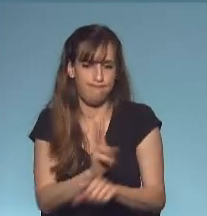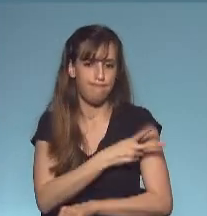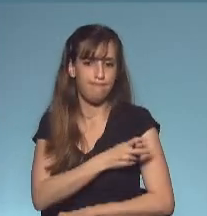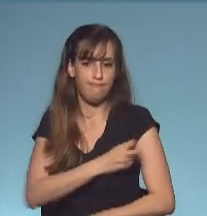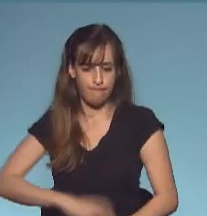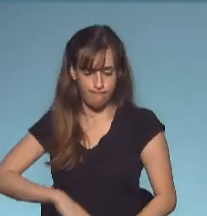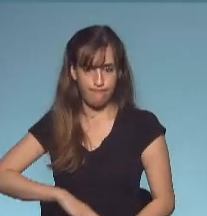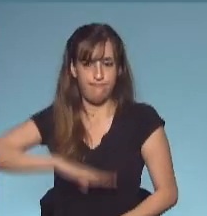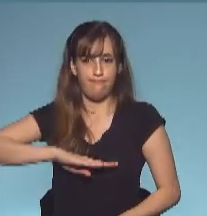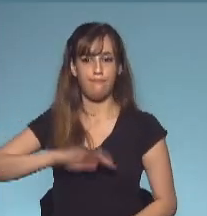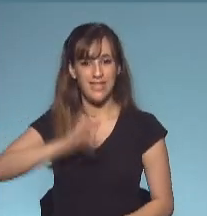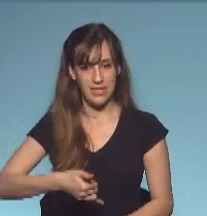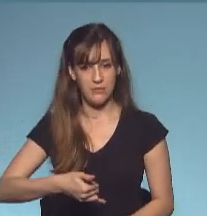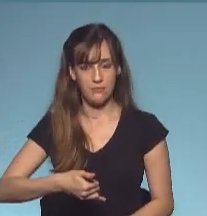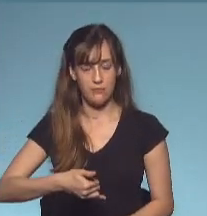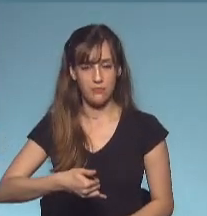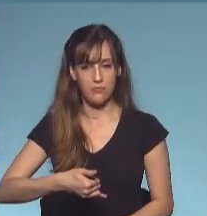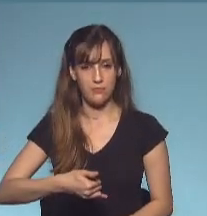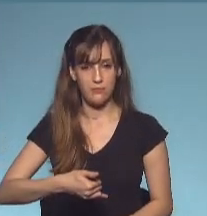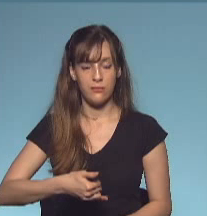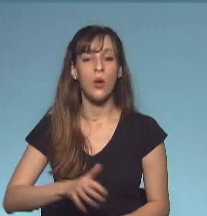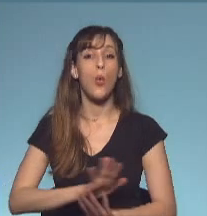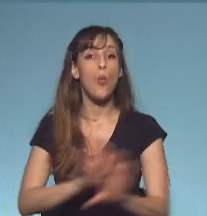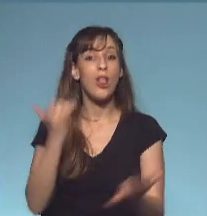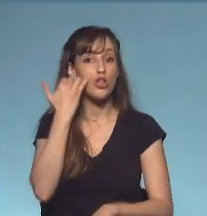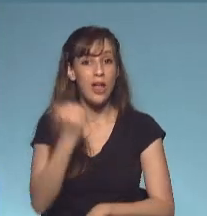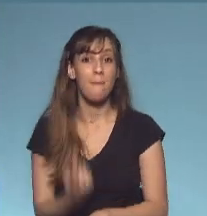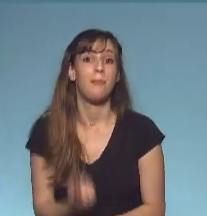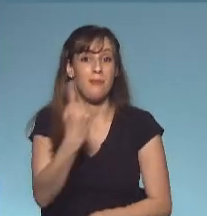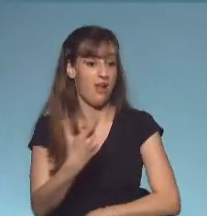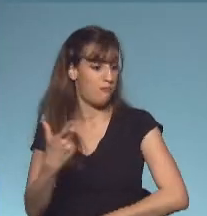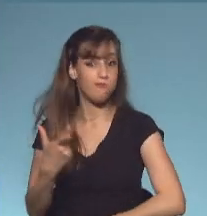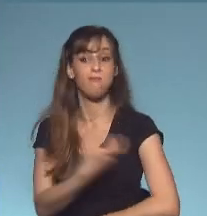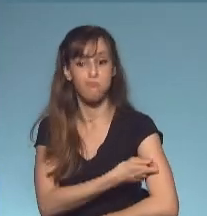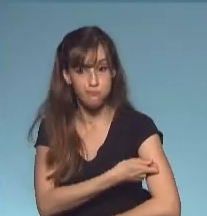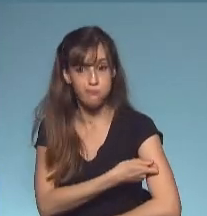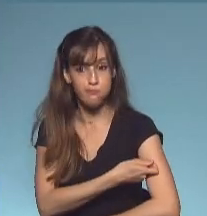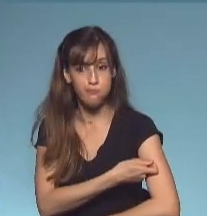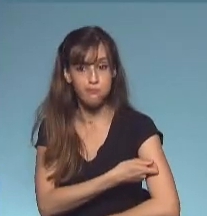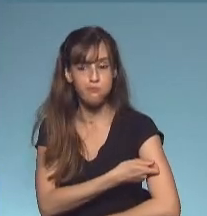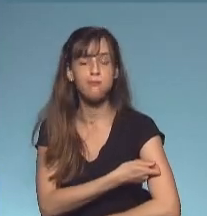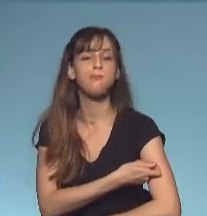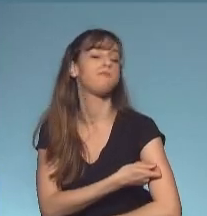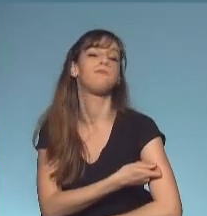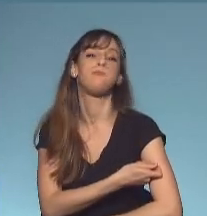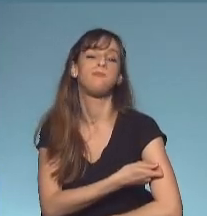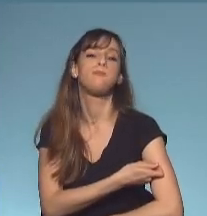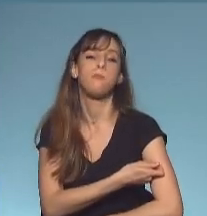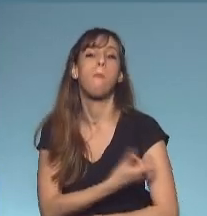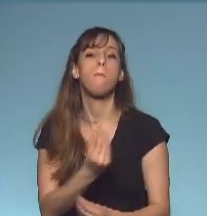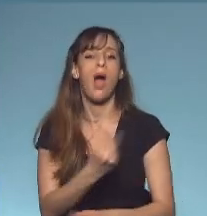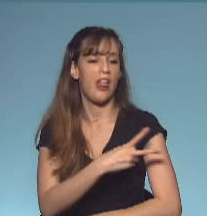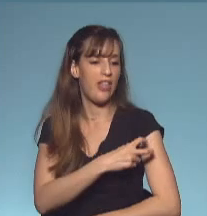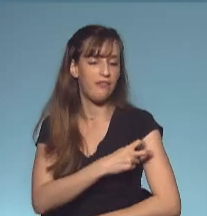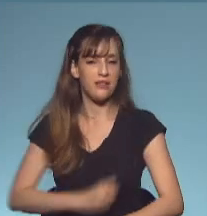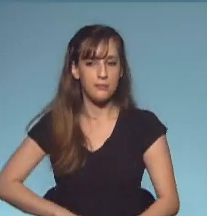la pena aclararlo de nuevo una vez que se recibe la vacuna para generar los anticuerpos que se necesitan